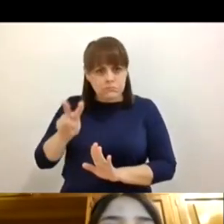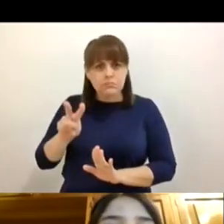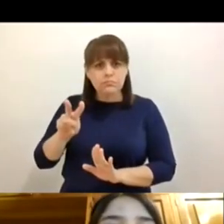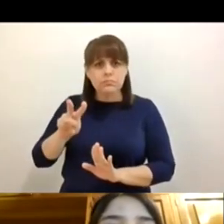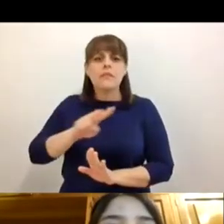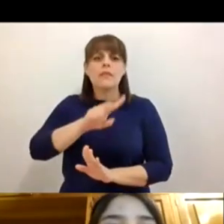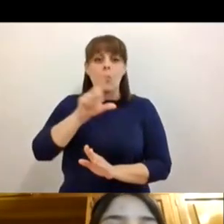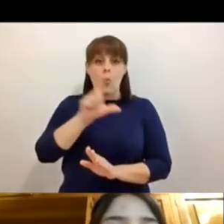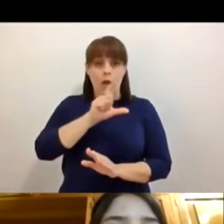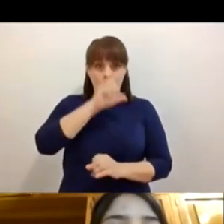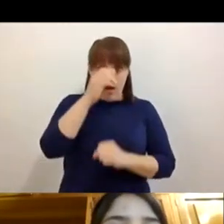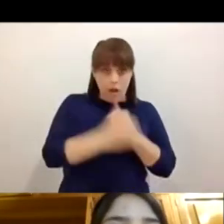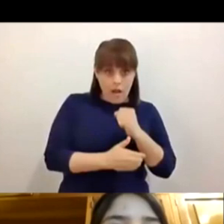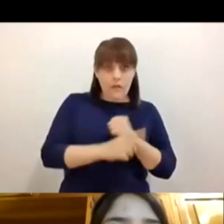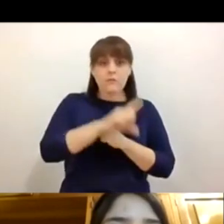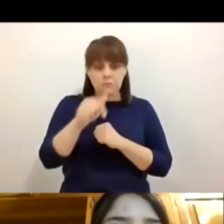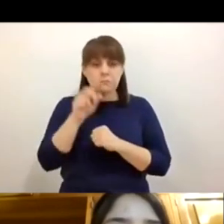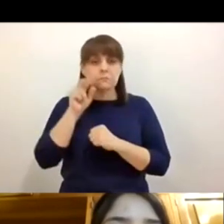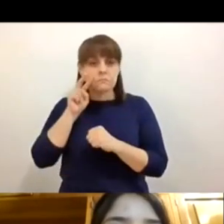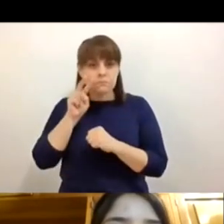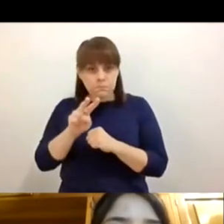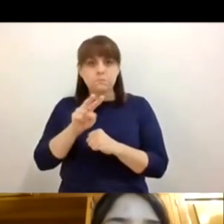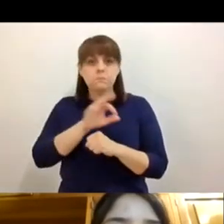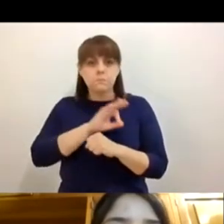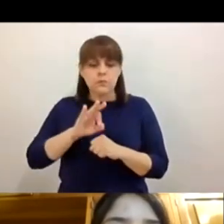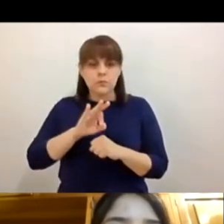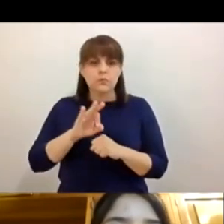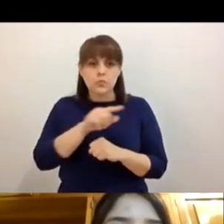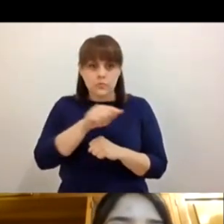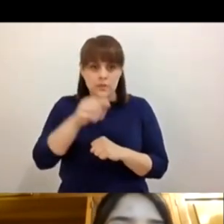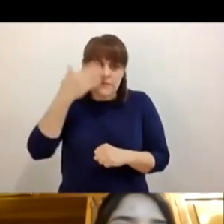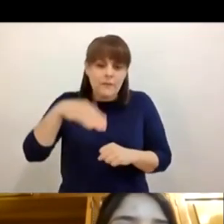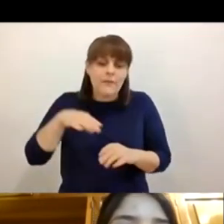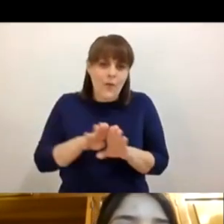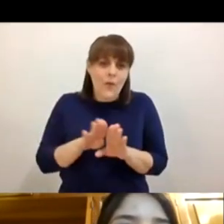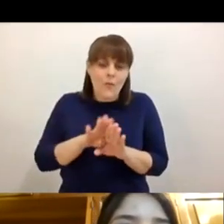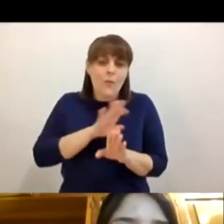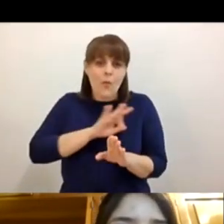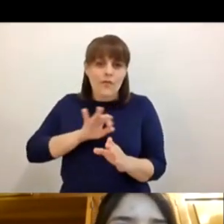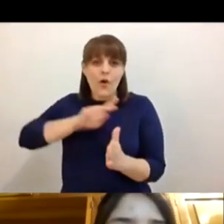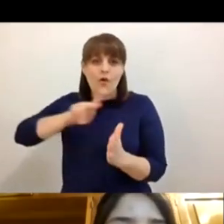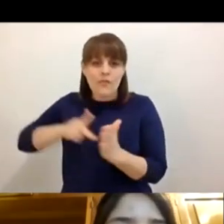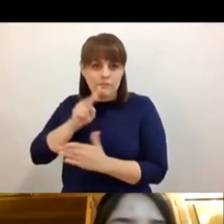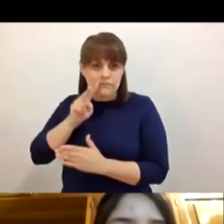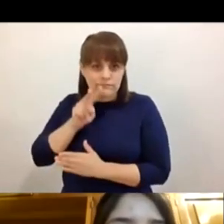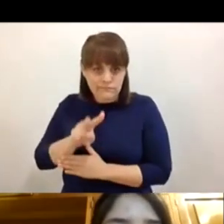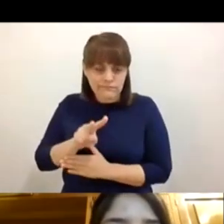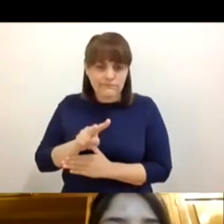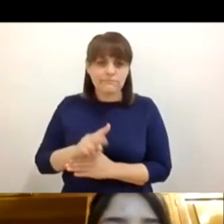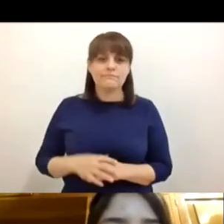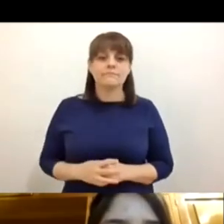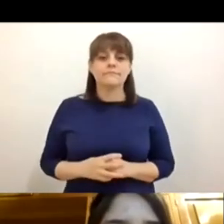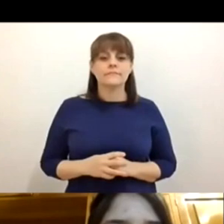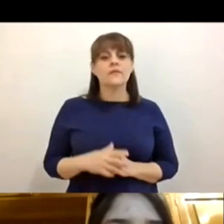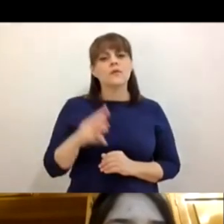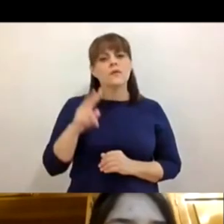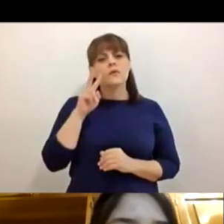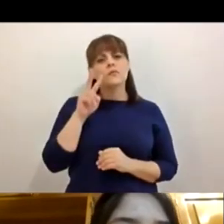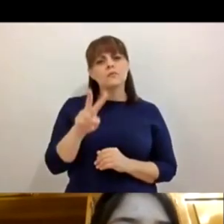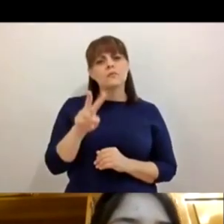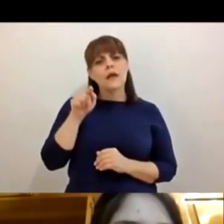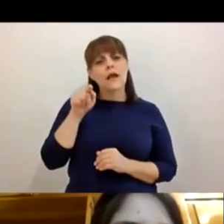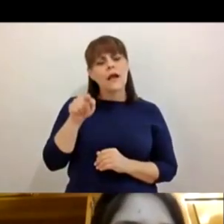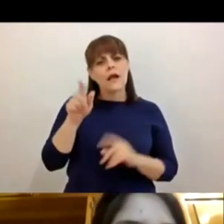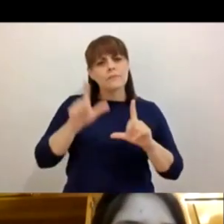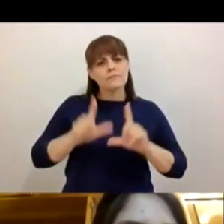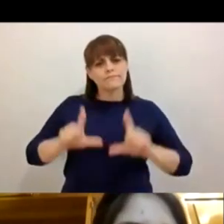después del conversatorio mismo. Ustedes saben cómo recuperarlo y si no, nos van consultando. Debo decir que ven por ahí en su